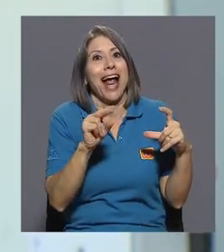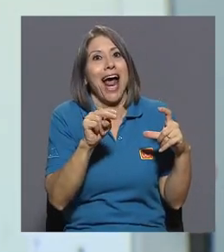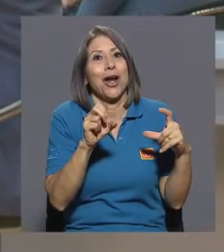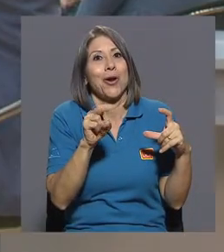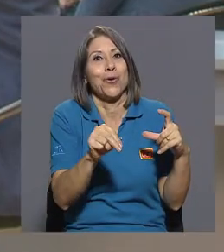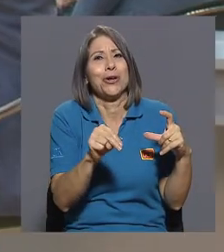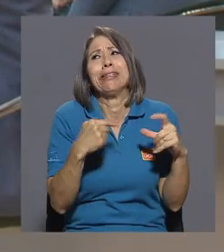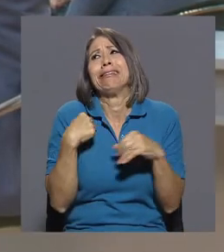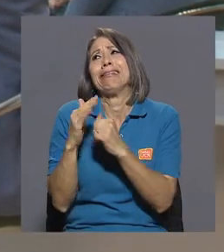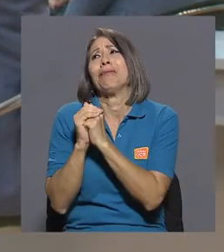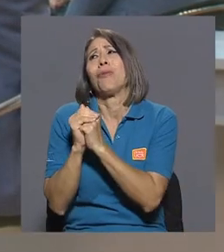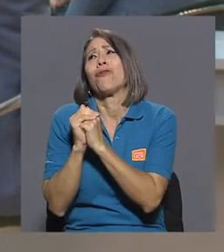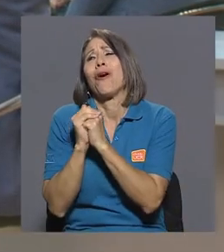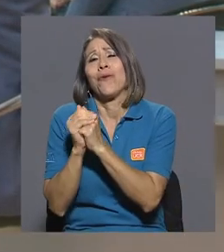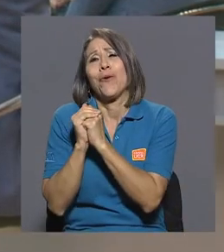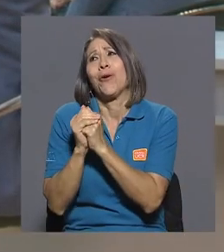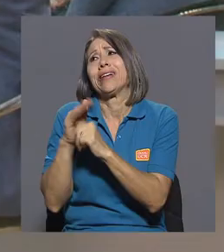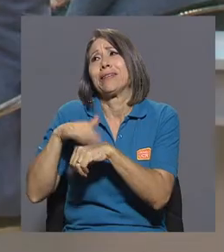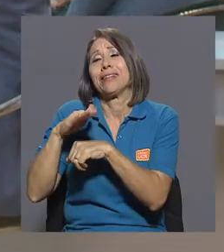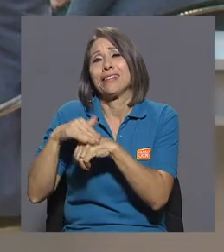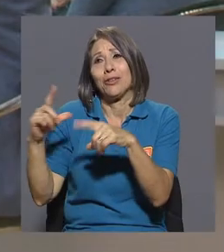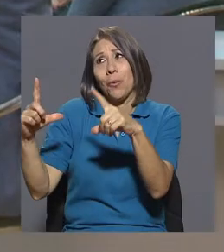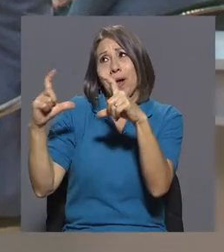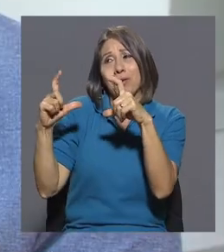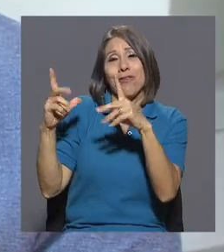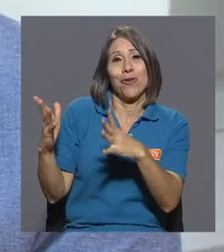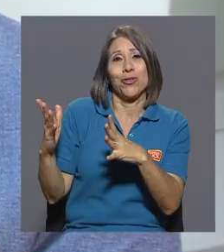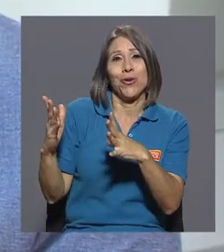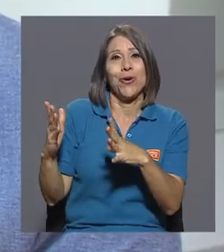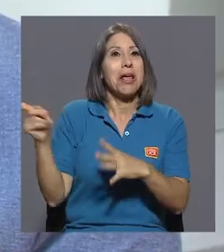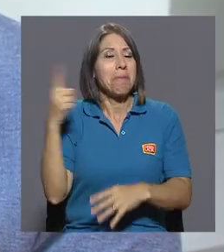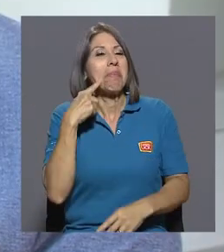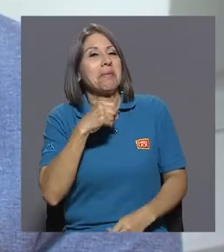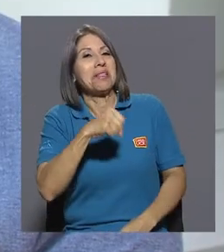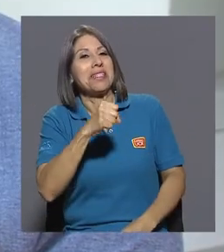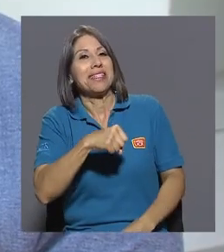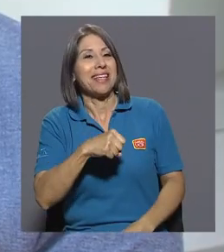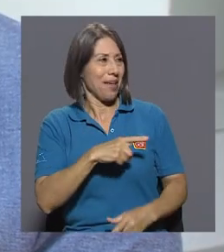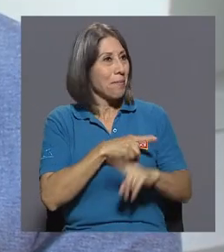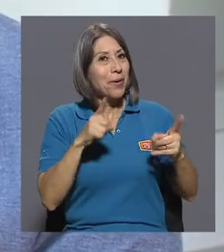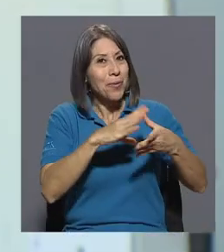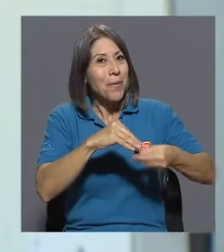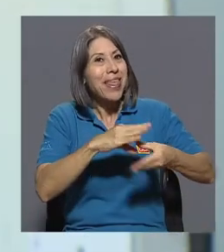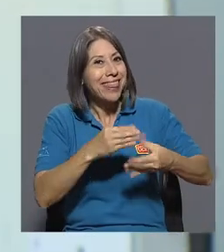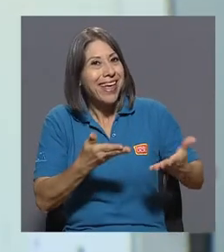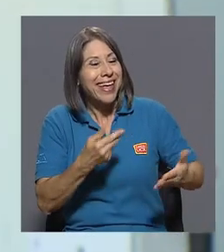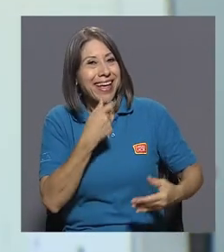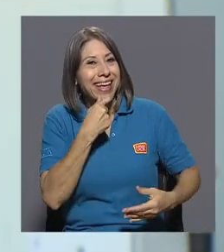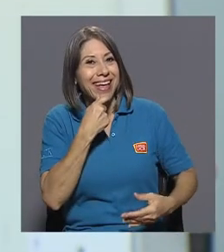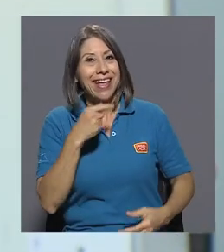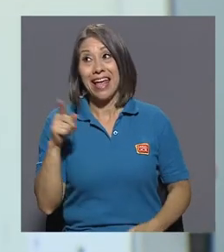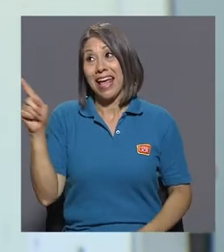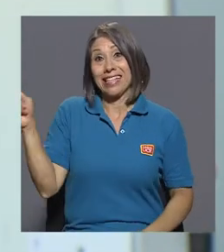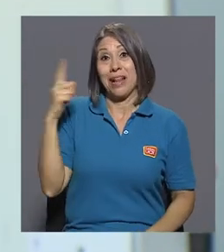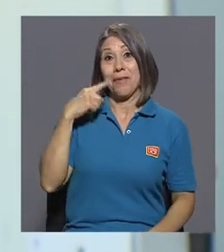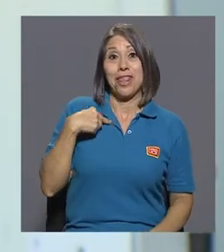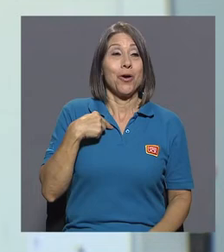foto, y me ofreció la foto. Y entonces, pero cuente cómo fue eso, porque es súper simpático. Es que él me preguntó la foto, yo de los mismos,